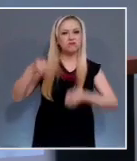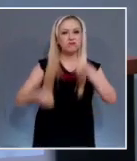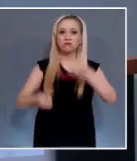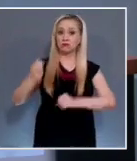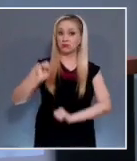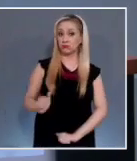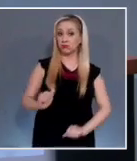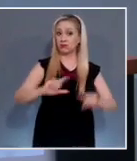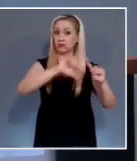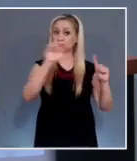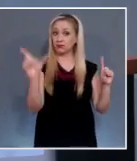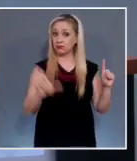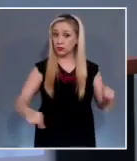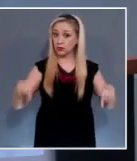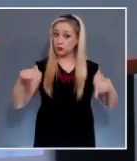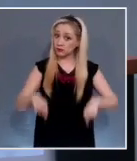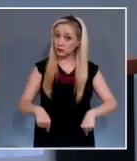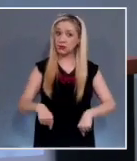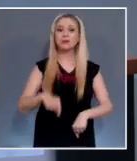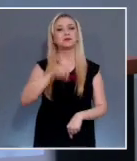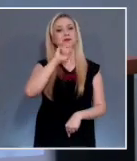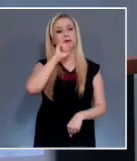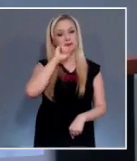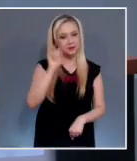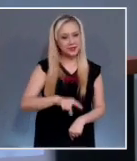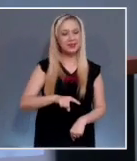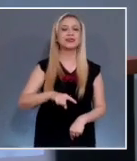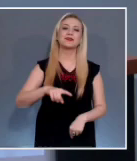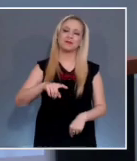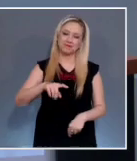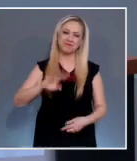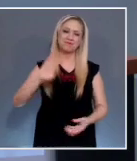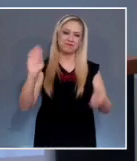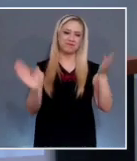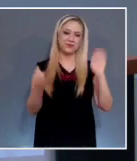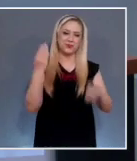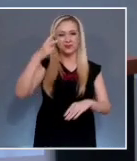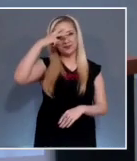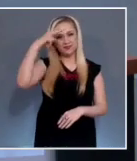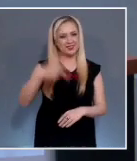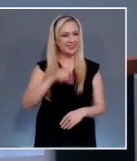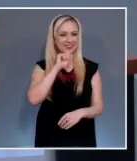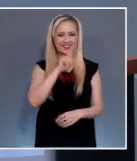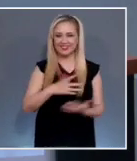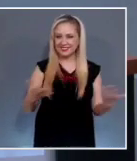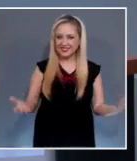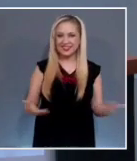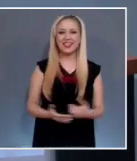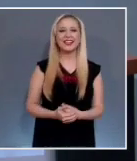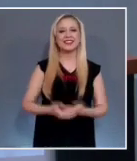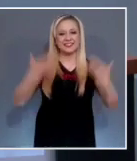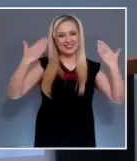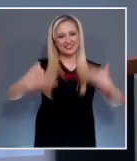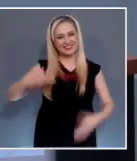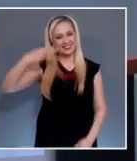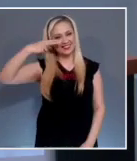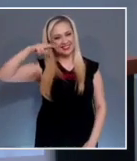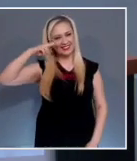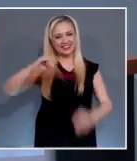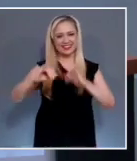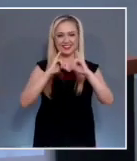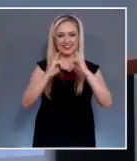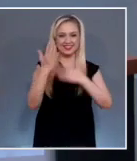Judicial de la Federación y, por supuesto, en el territorio nacional. Damos la bienvenida a Nidia Díaz, quien nos acompaña en la interpretación en lengua de